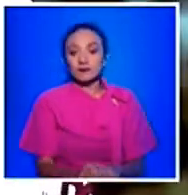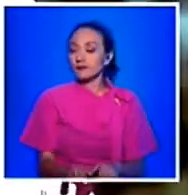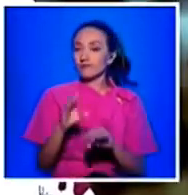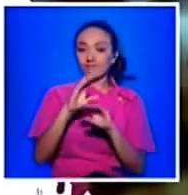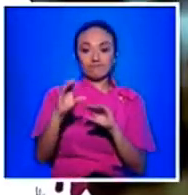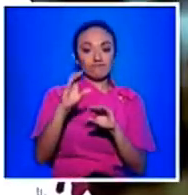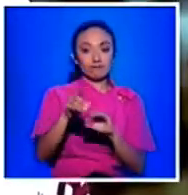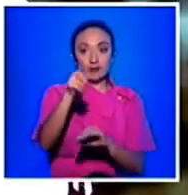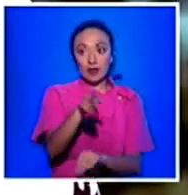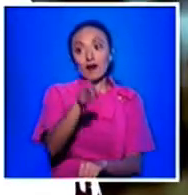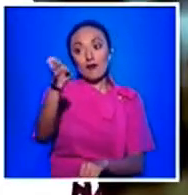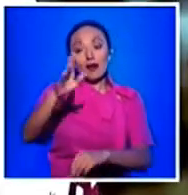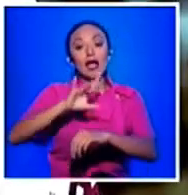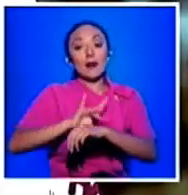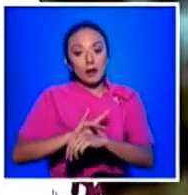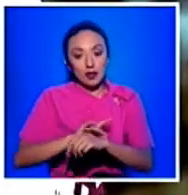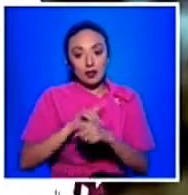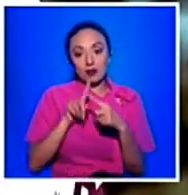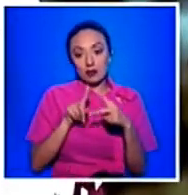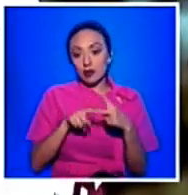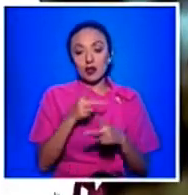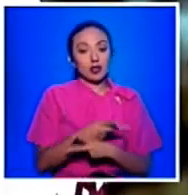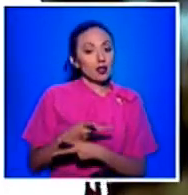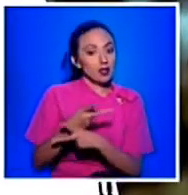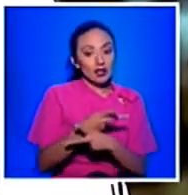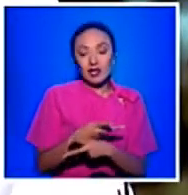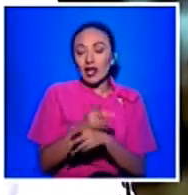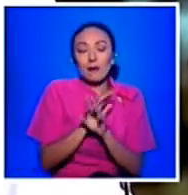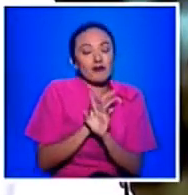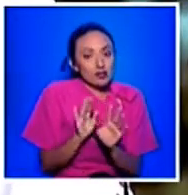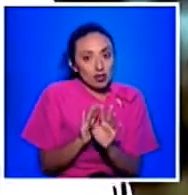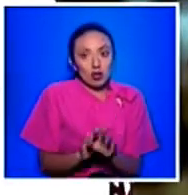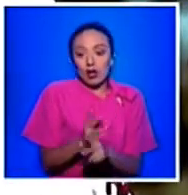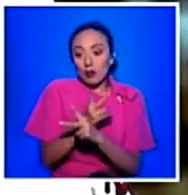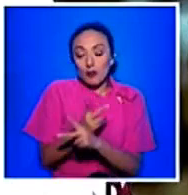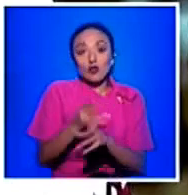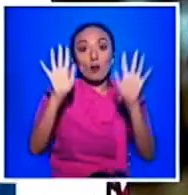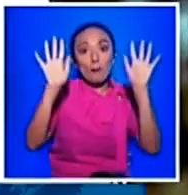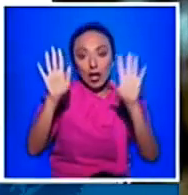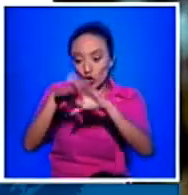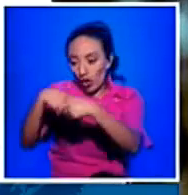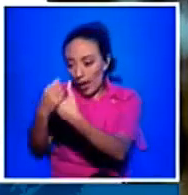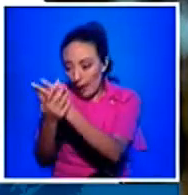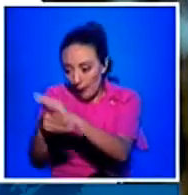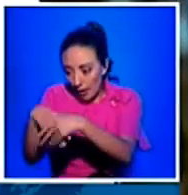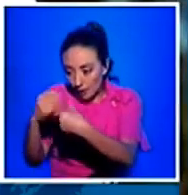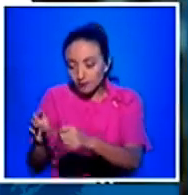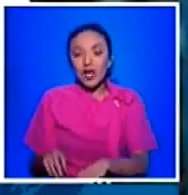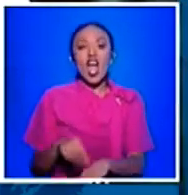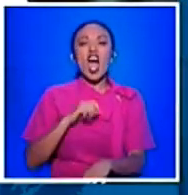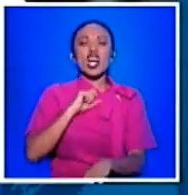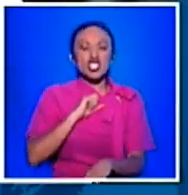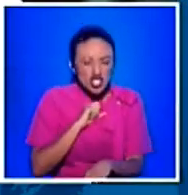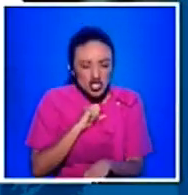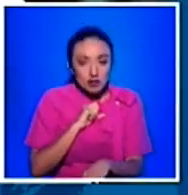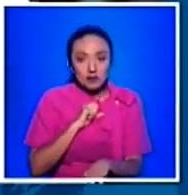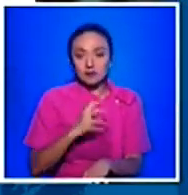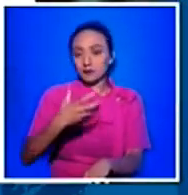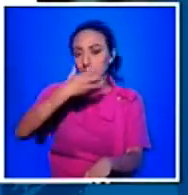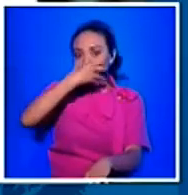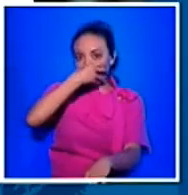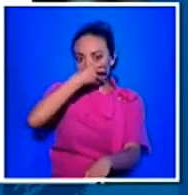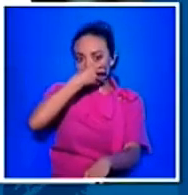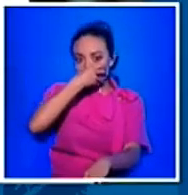La recomendación es ir al médico y la prevención. La prevención en general es el lavado de manos, el estornudar o al momento que vamos a